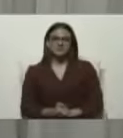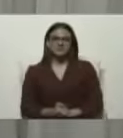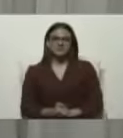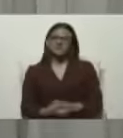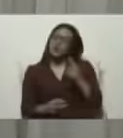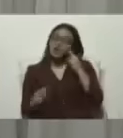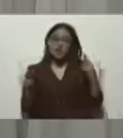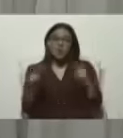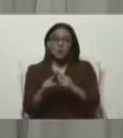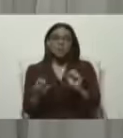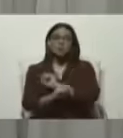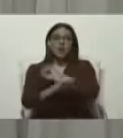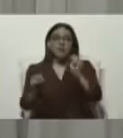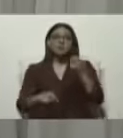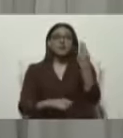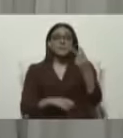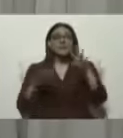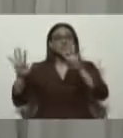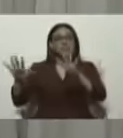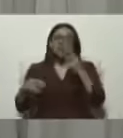Nos vemos la mañana del 29.